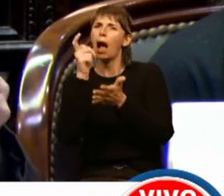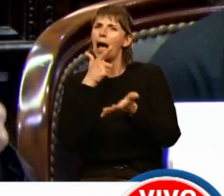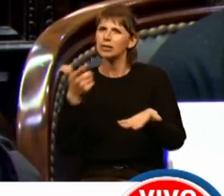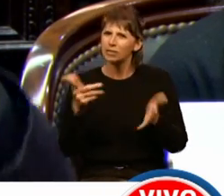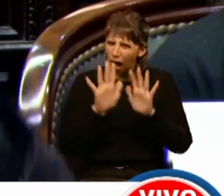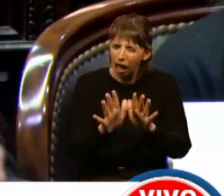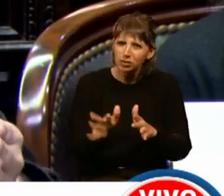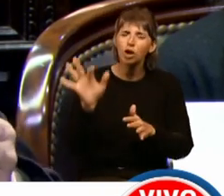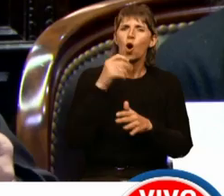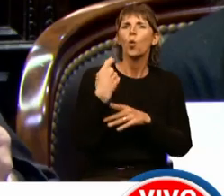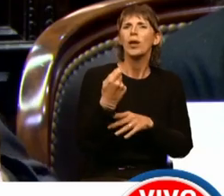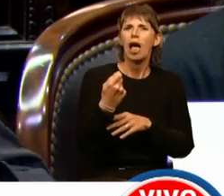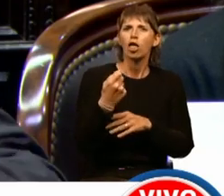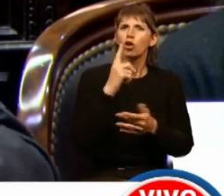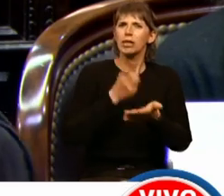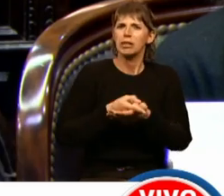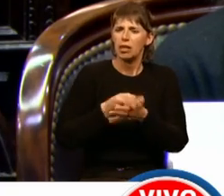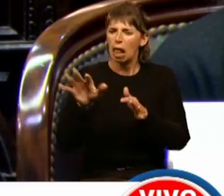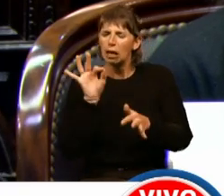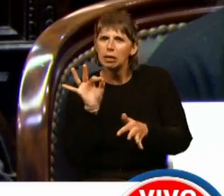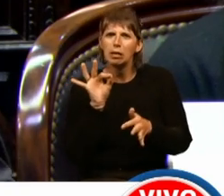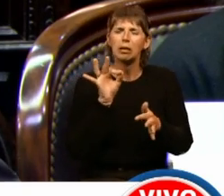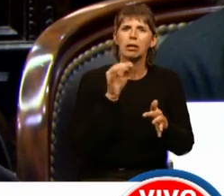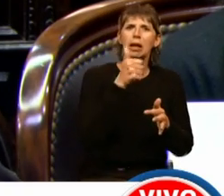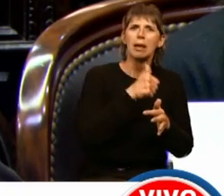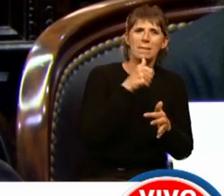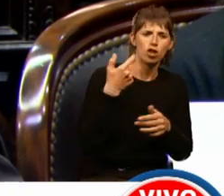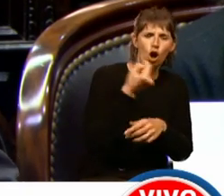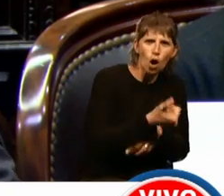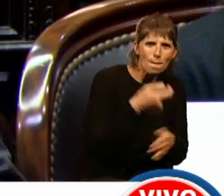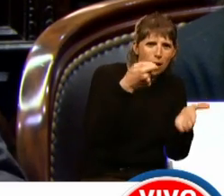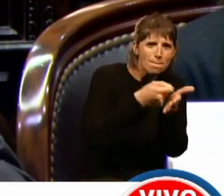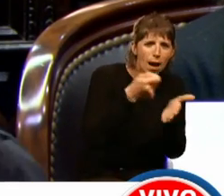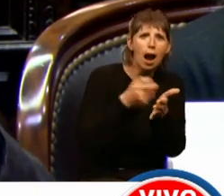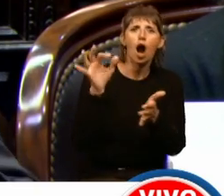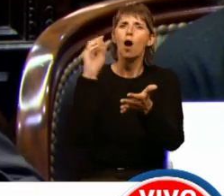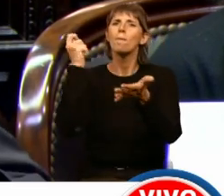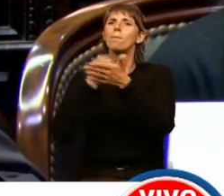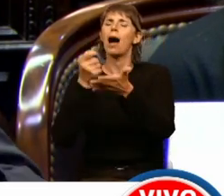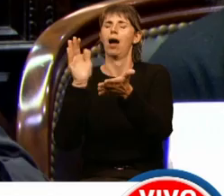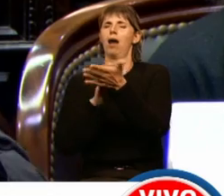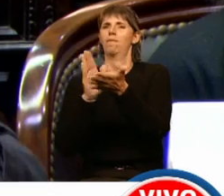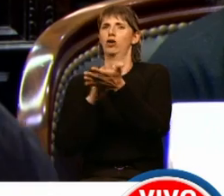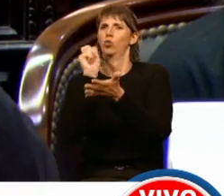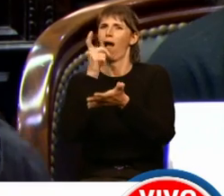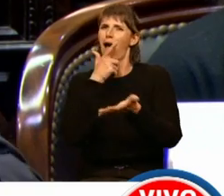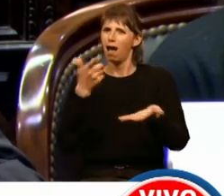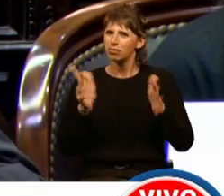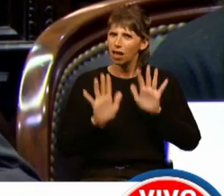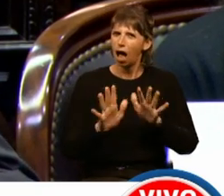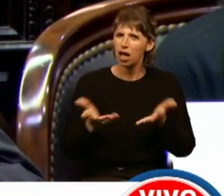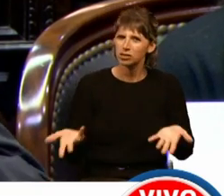que decir entre comprarse los remedios o pagar la factura del gas también políticas como por